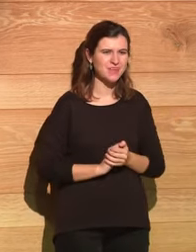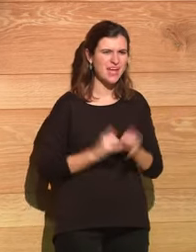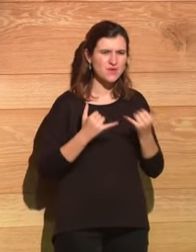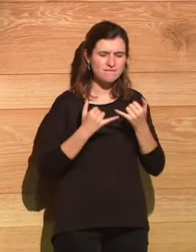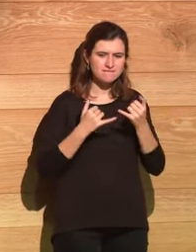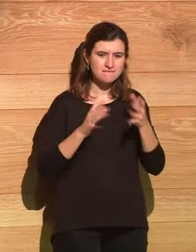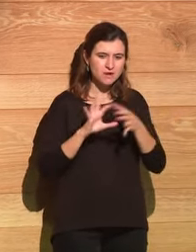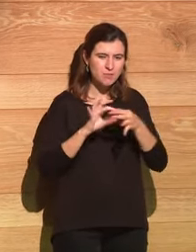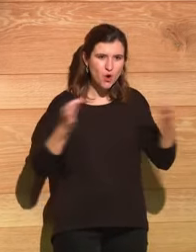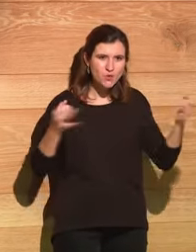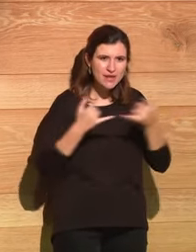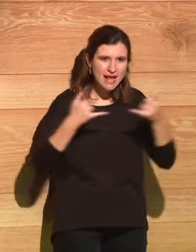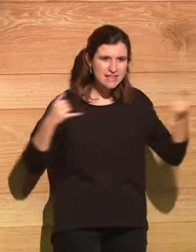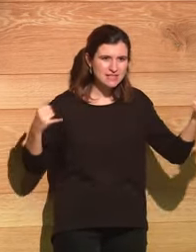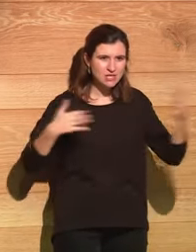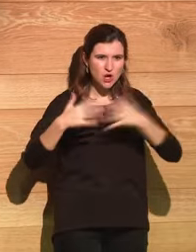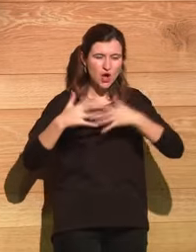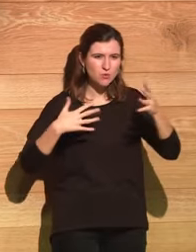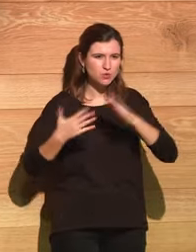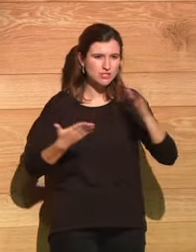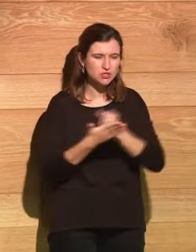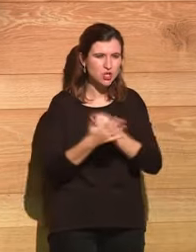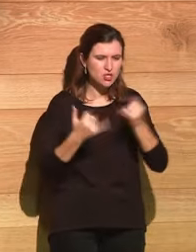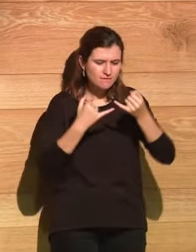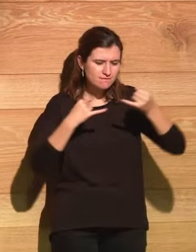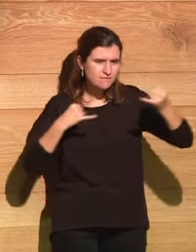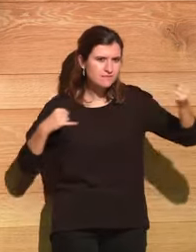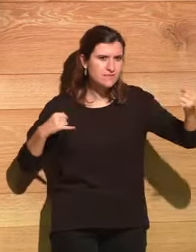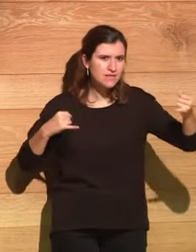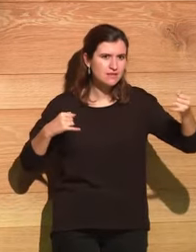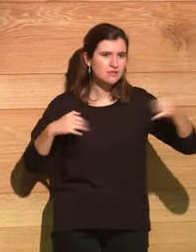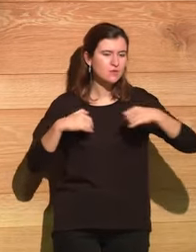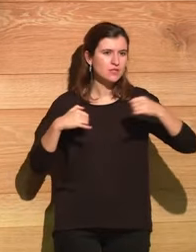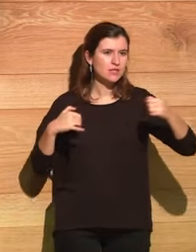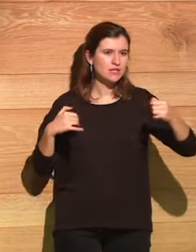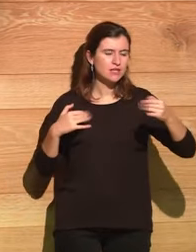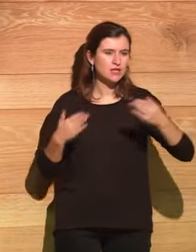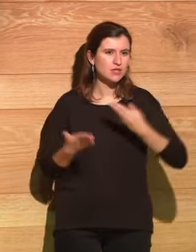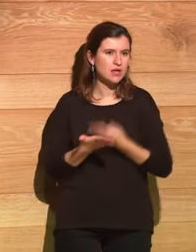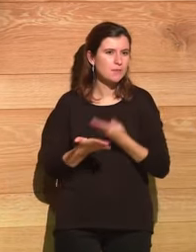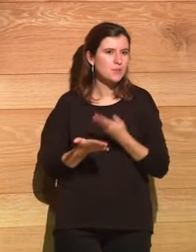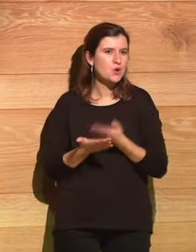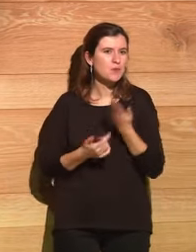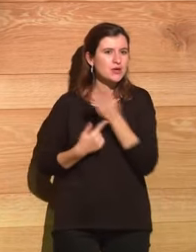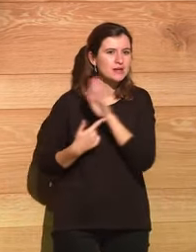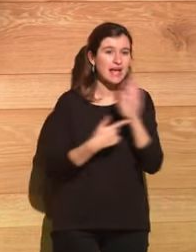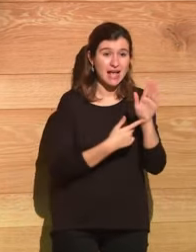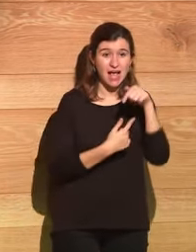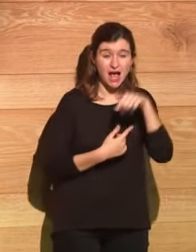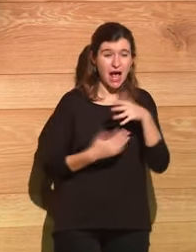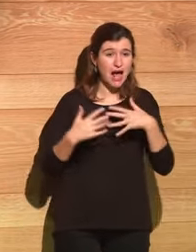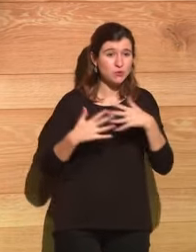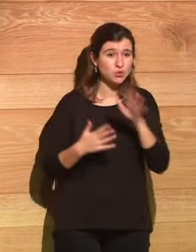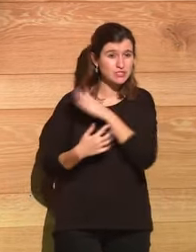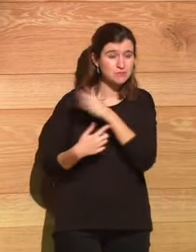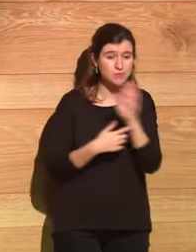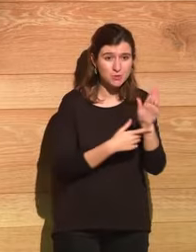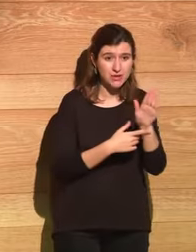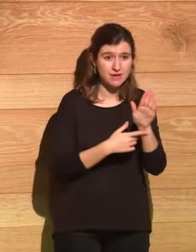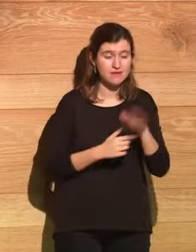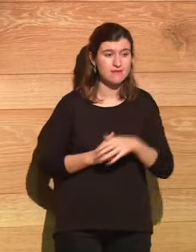hilo conductor entre todos los autores que se han propuesto? ¿Hay algo detrás de proponer estos y no otros? Gracias.